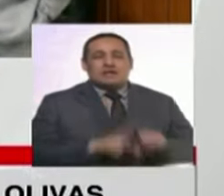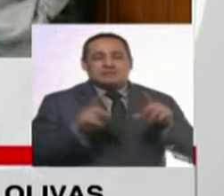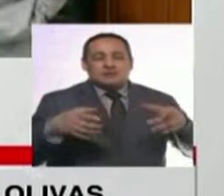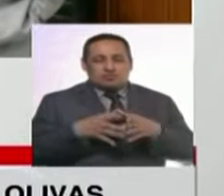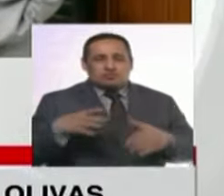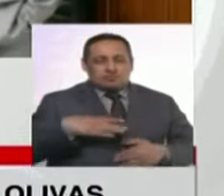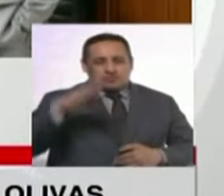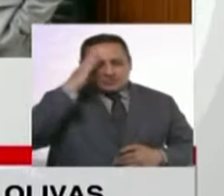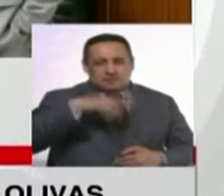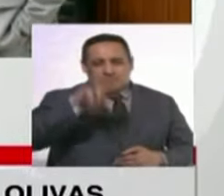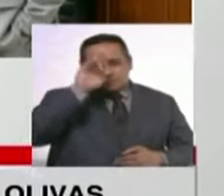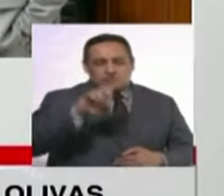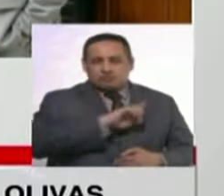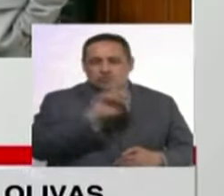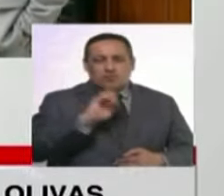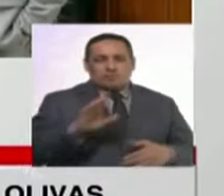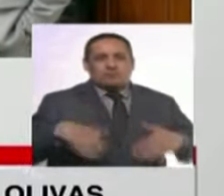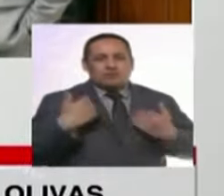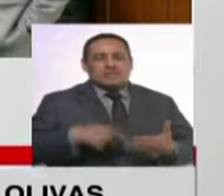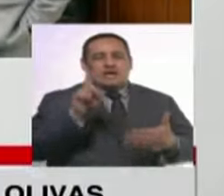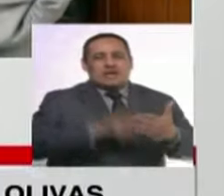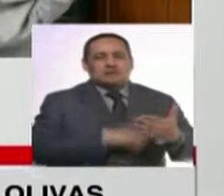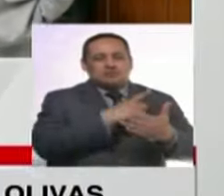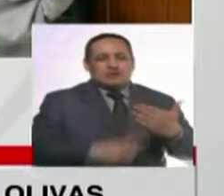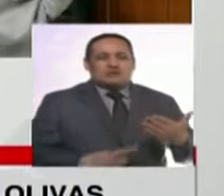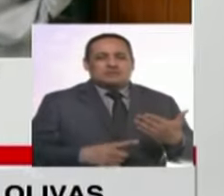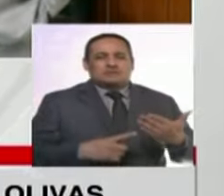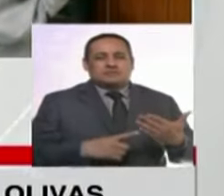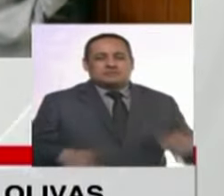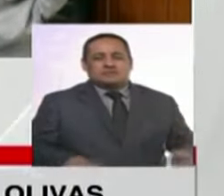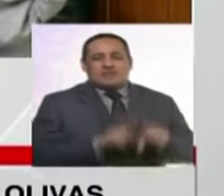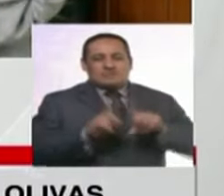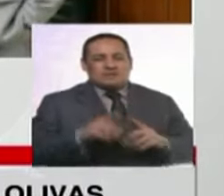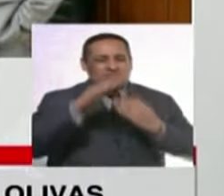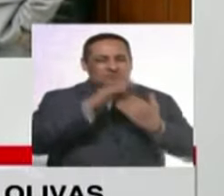la Policía Nacional no puede ser de ninguna manera maltratada